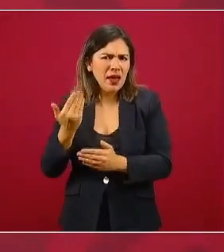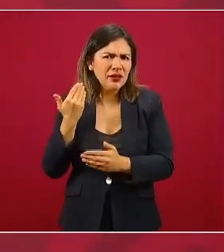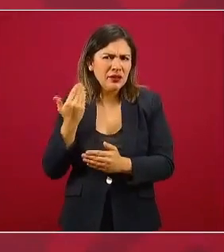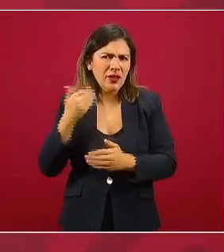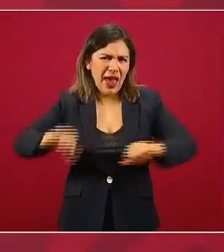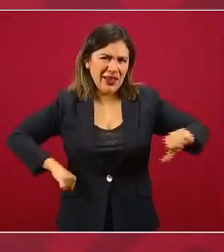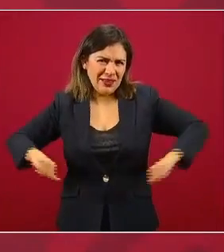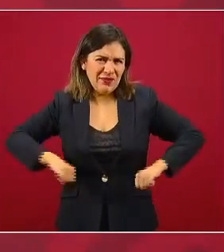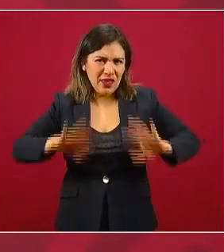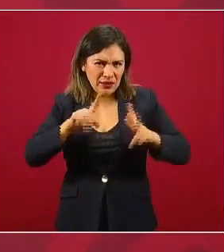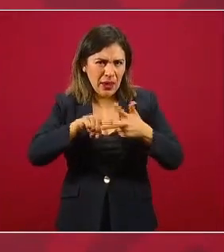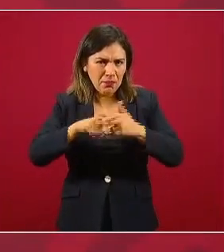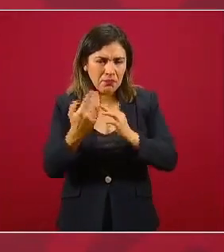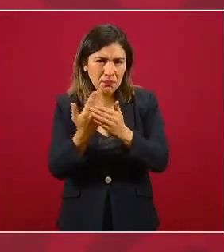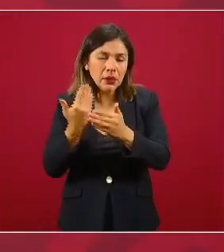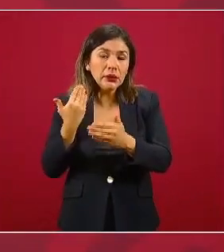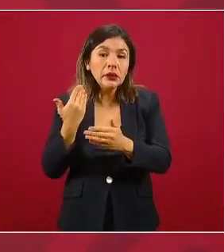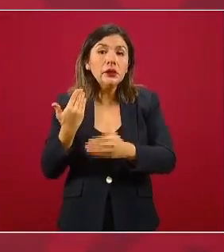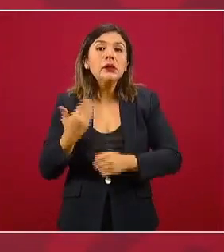sus actividades,